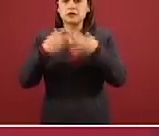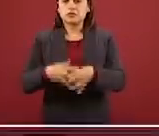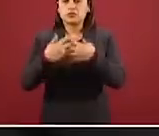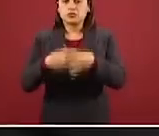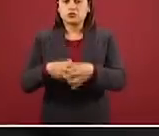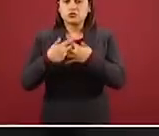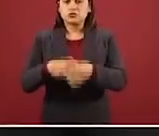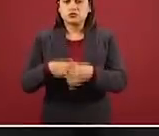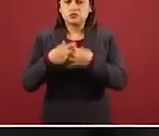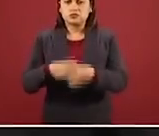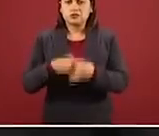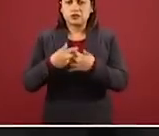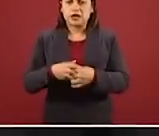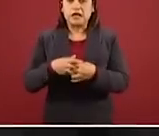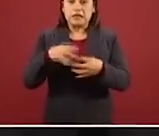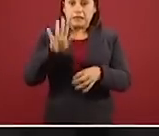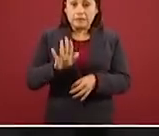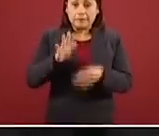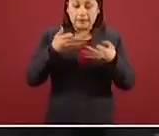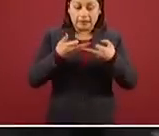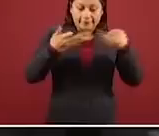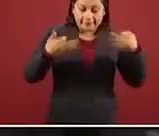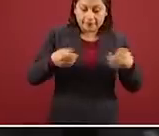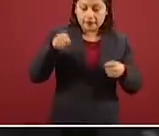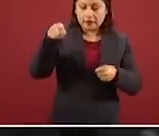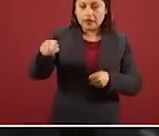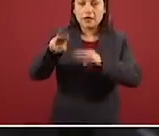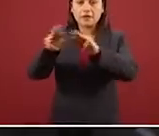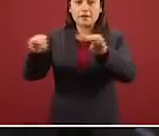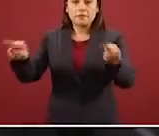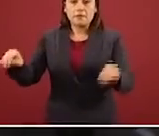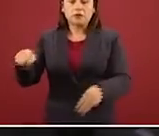Puede uno caminar un kilómetro